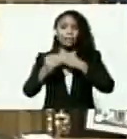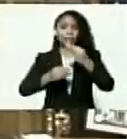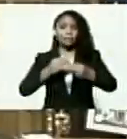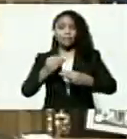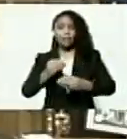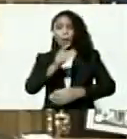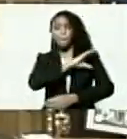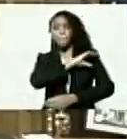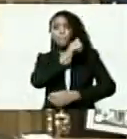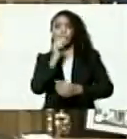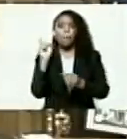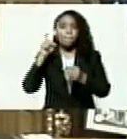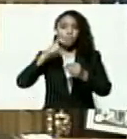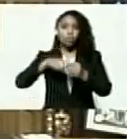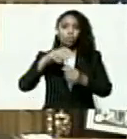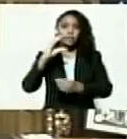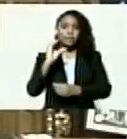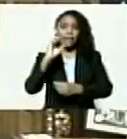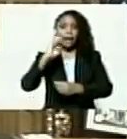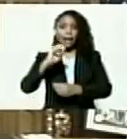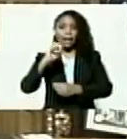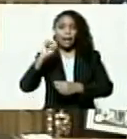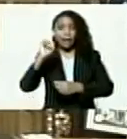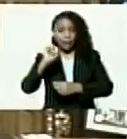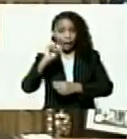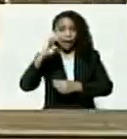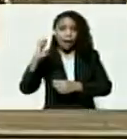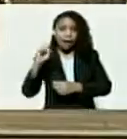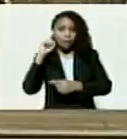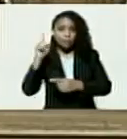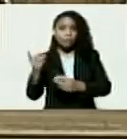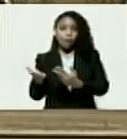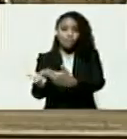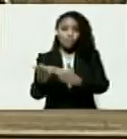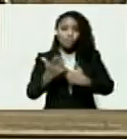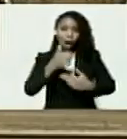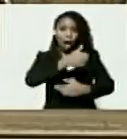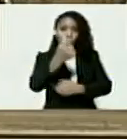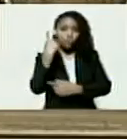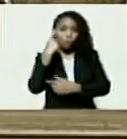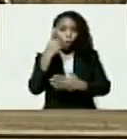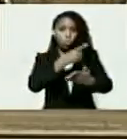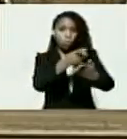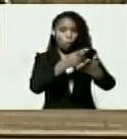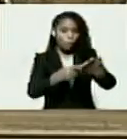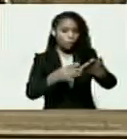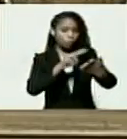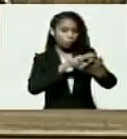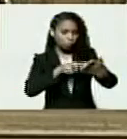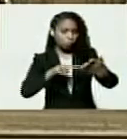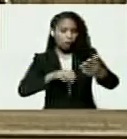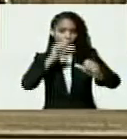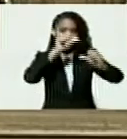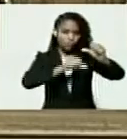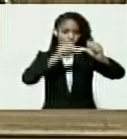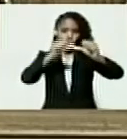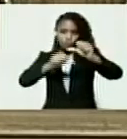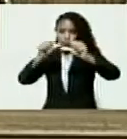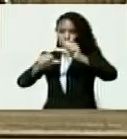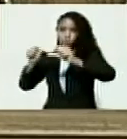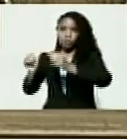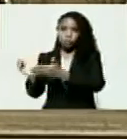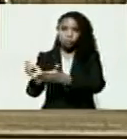Consejo Nacional Electoral, la recepción de cada uno de los documentos, de los requisitos, los recaudos que